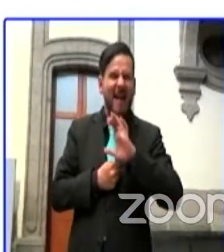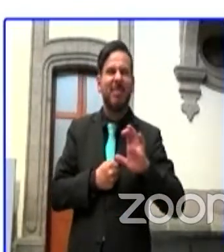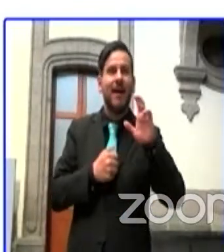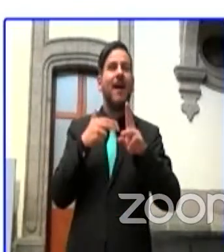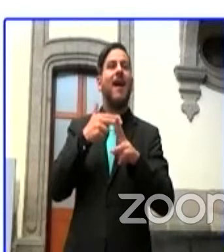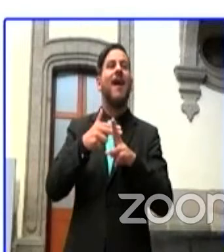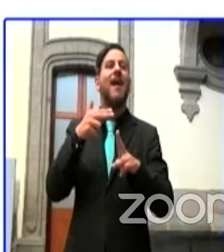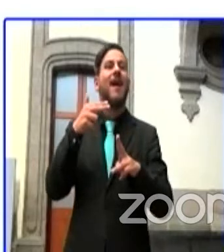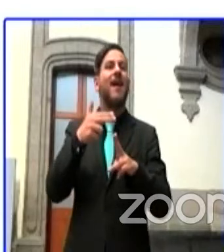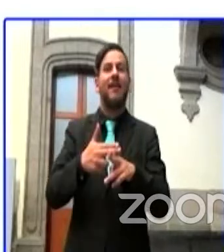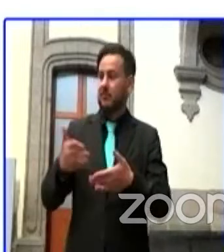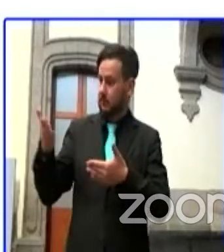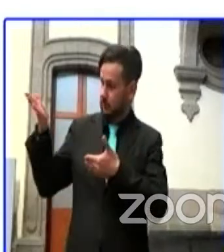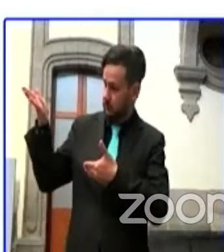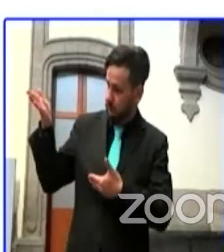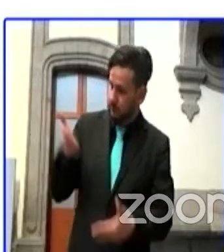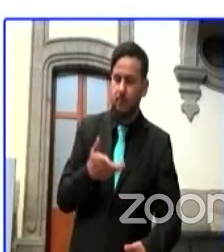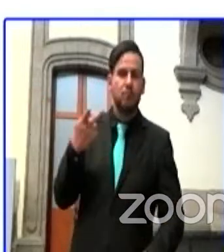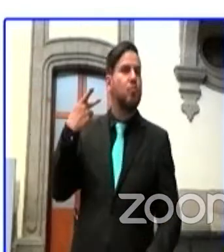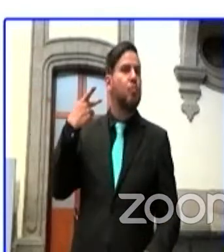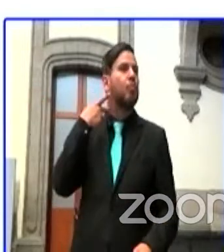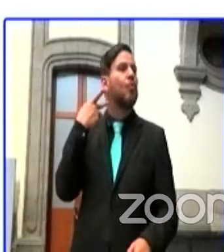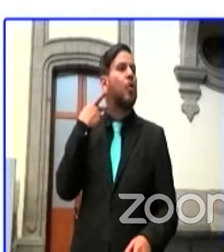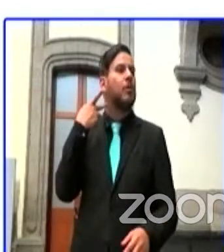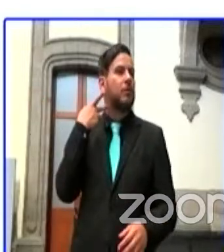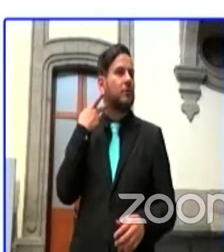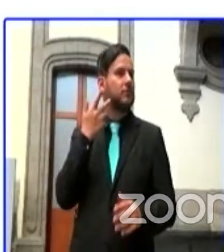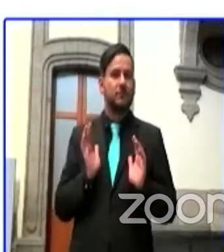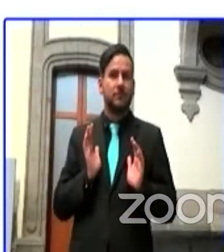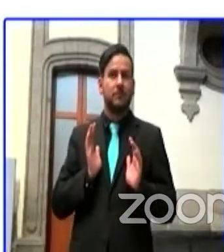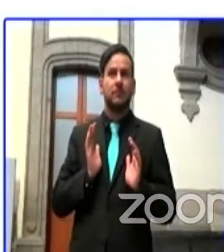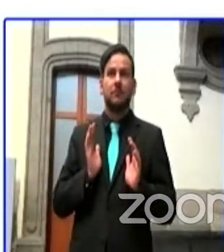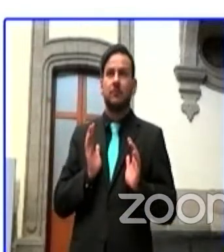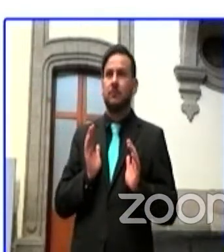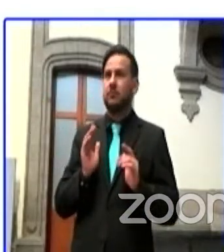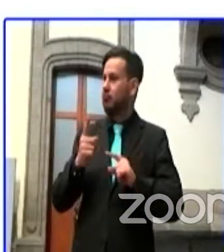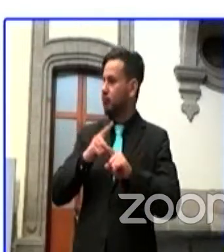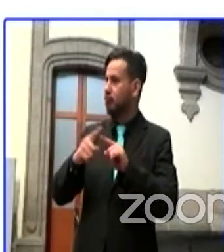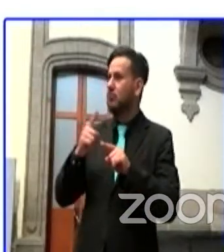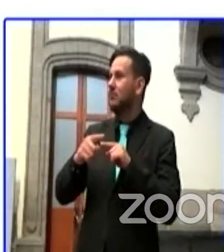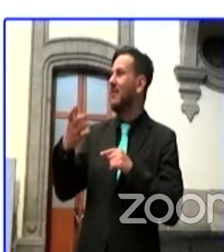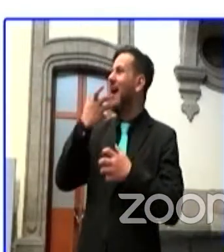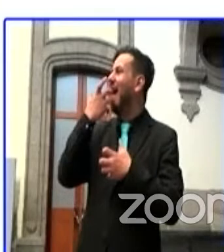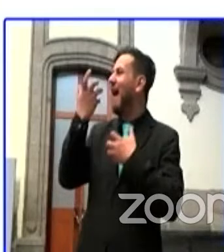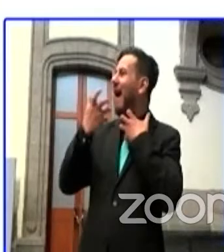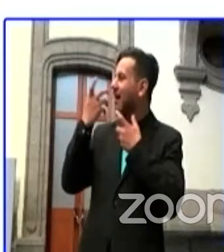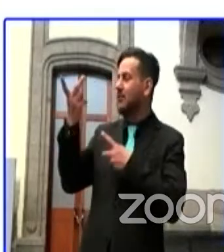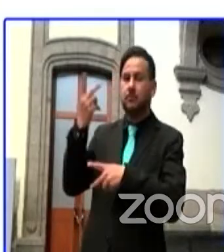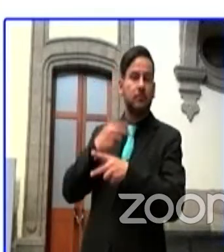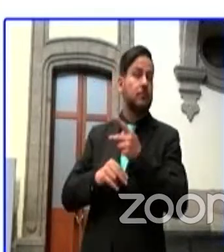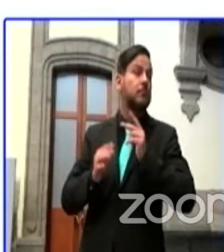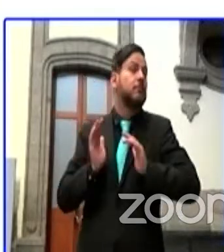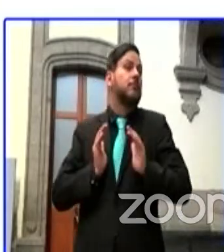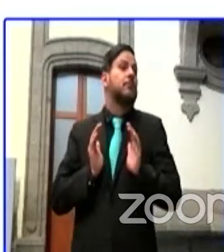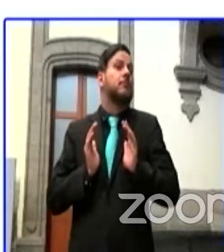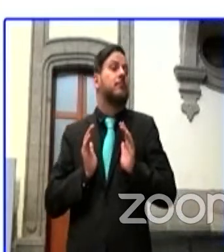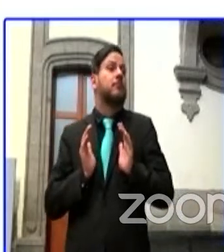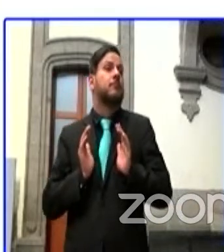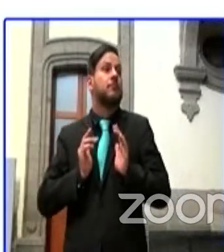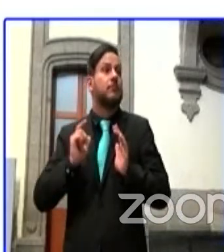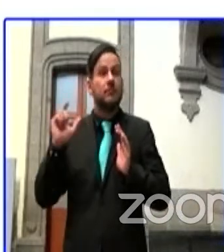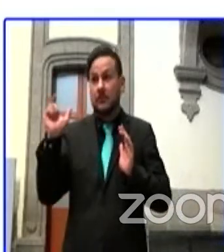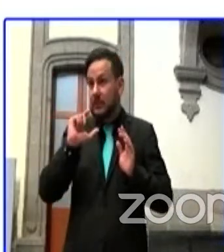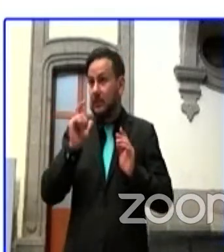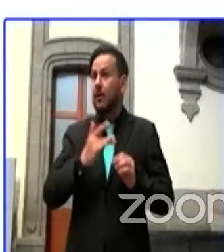hasta que lleguen los políticos y los funcionarios y te oigan. Porque cuando ella se pone